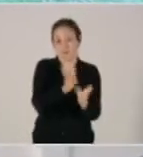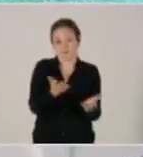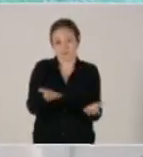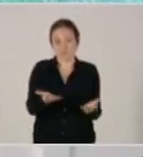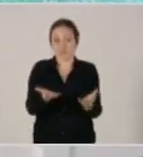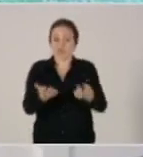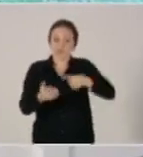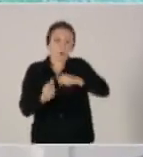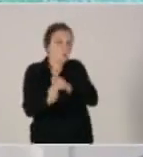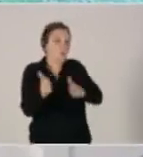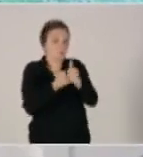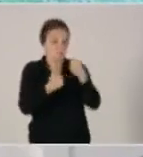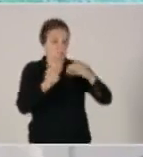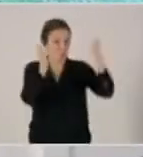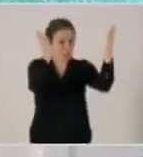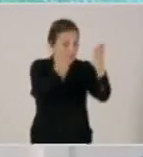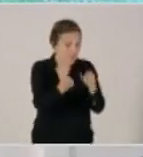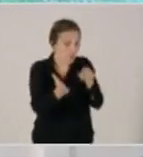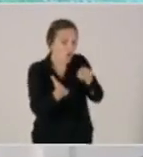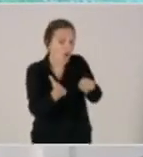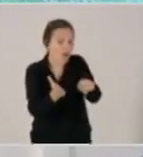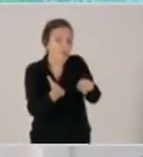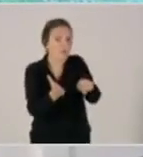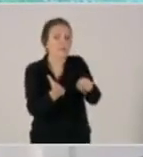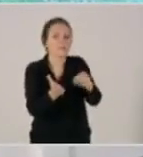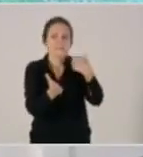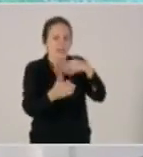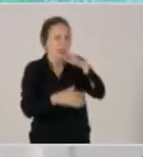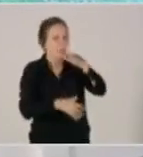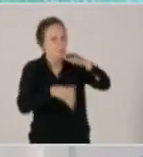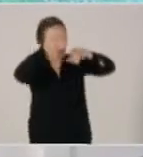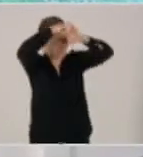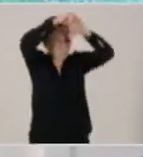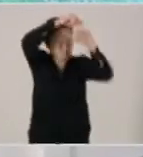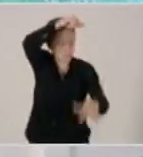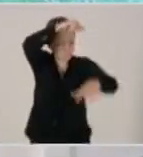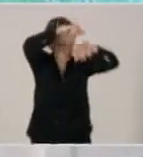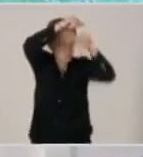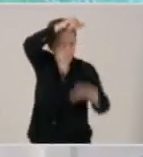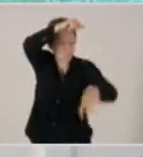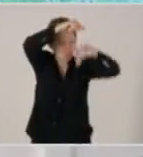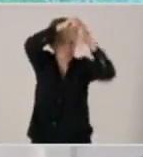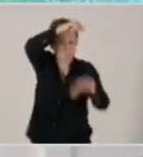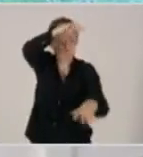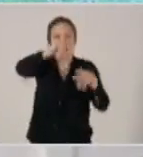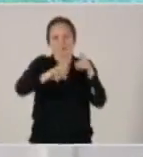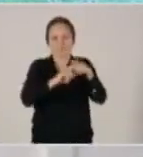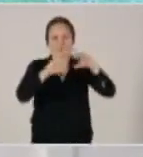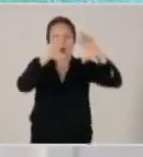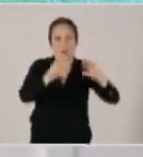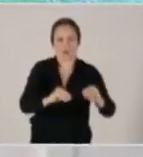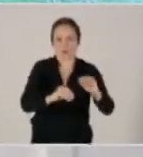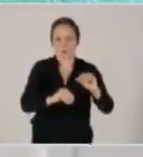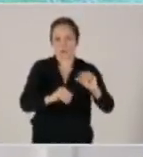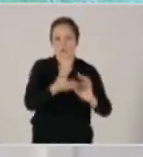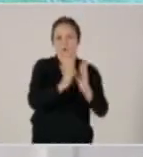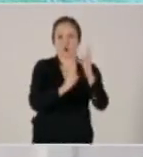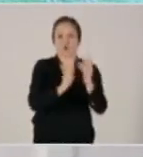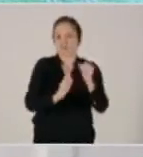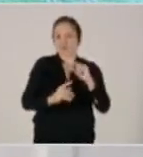priorizar que esos fondos de Barranco tuvieran tuvieran muchas descargas aéreas para intentar apagarlo para intentar intentar que sea auto consuma